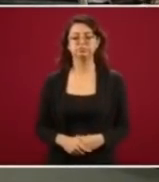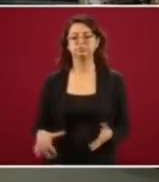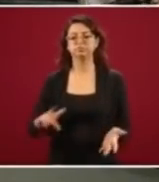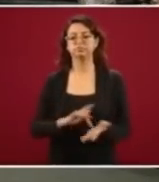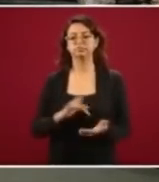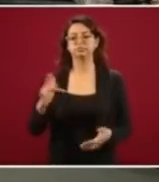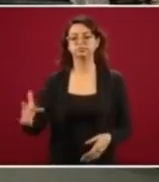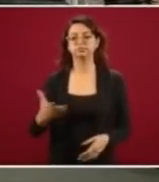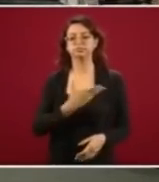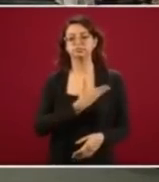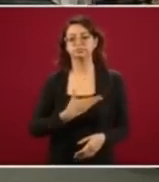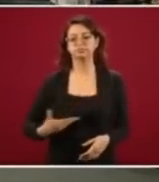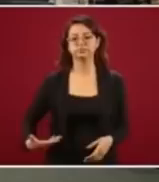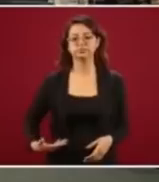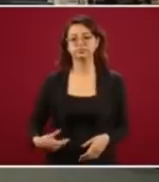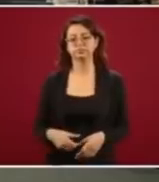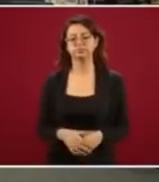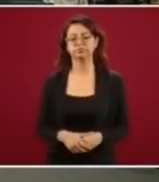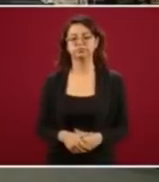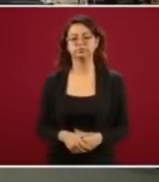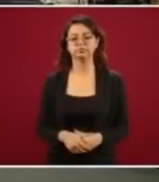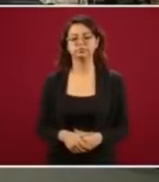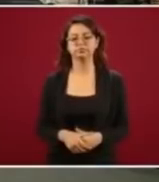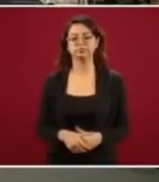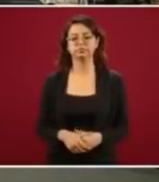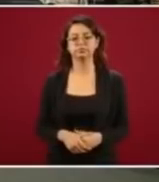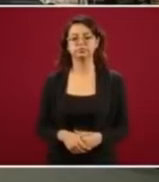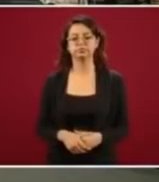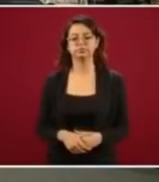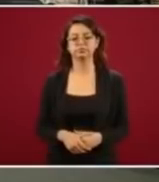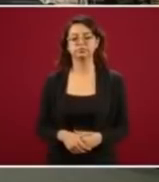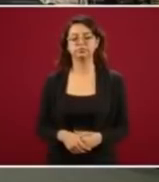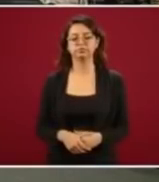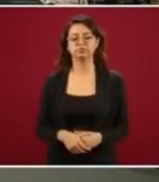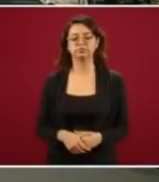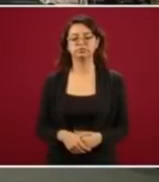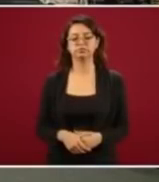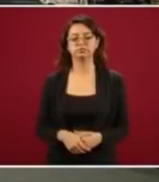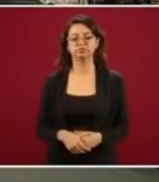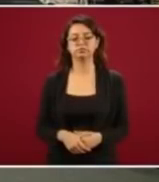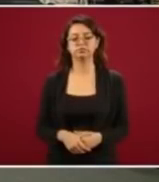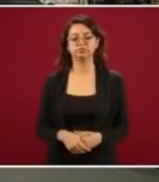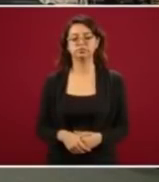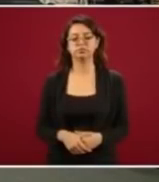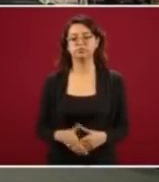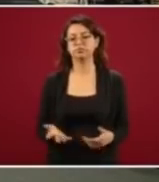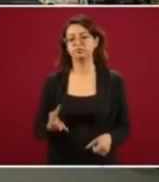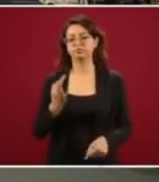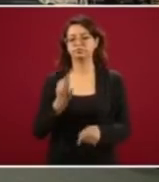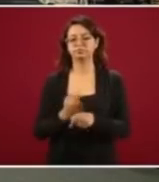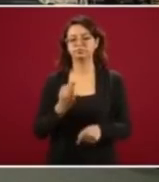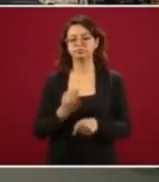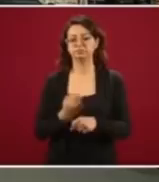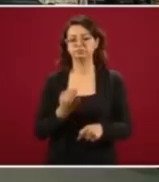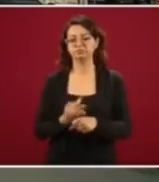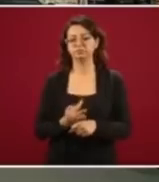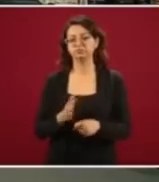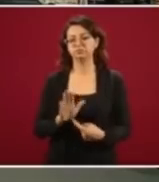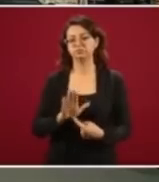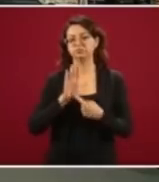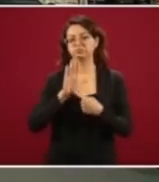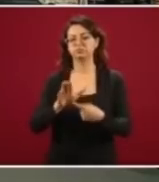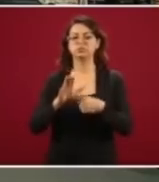Gracias, presidente. La idea es hacer un recuento de las acciones que se